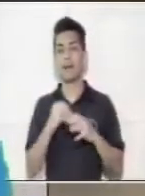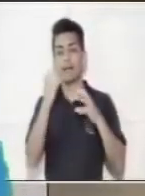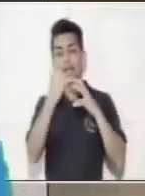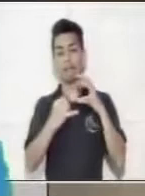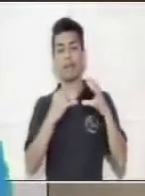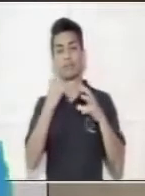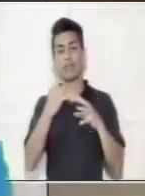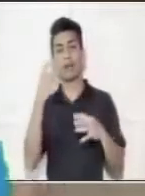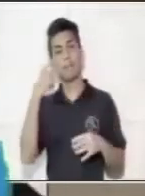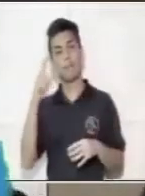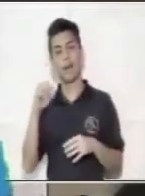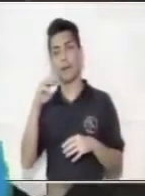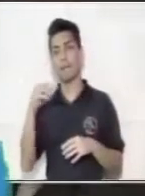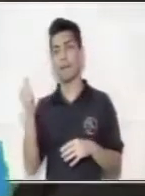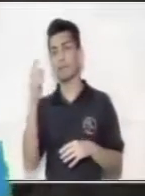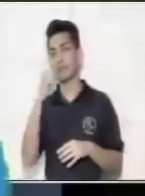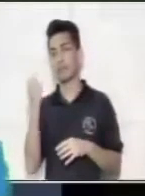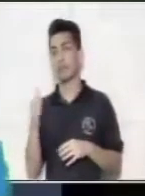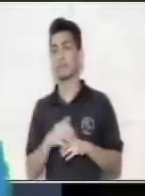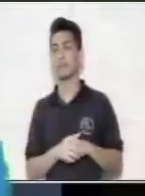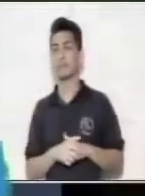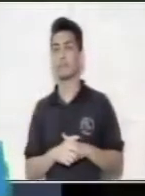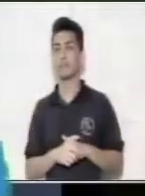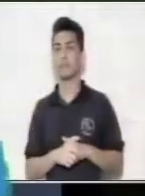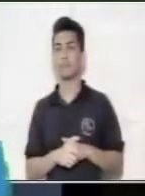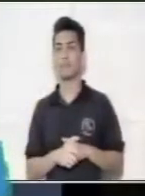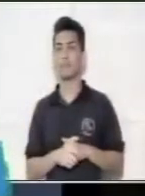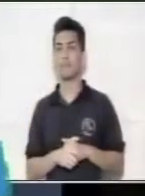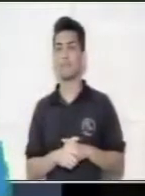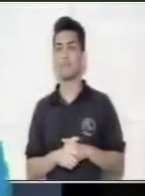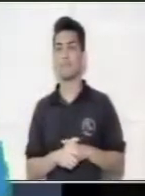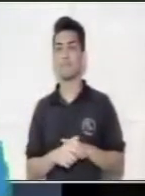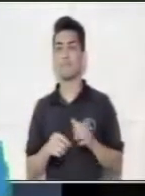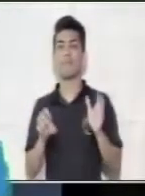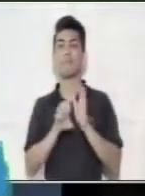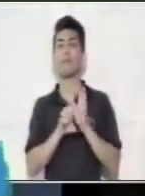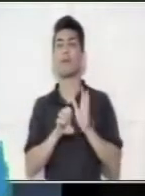internacional para masa y tenemos 30